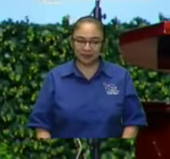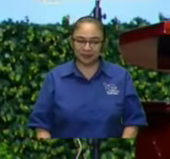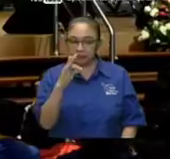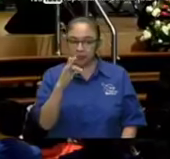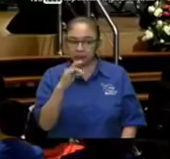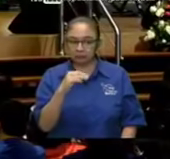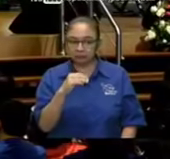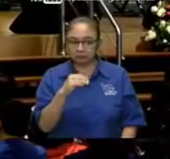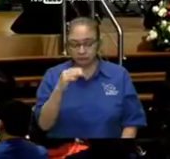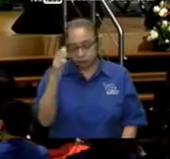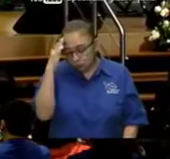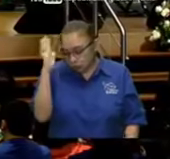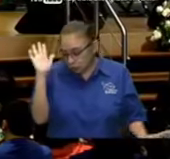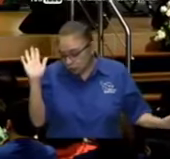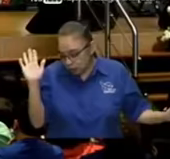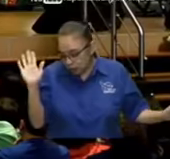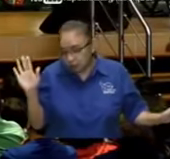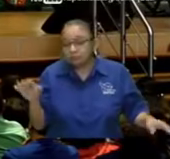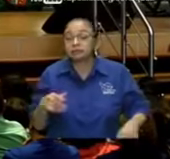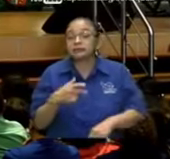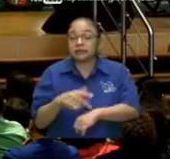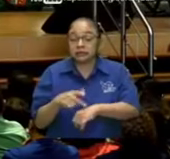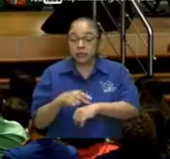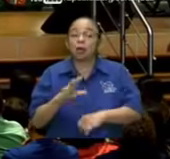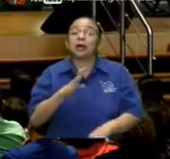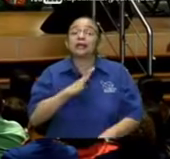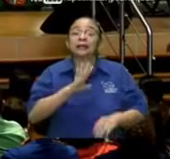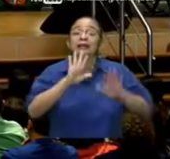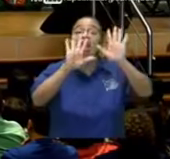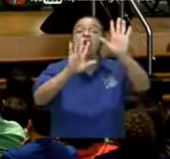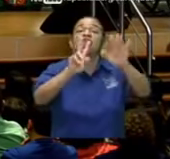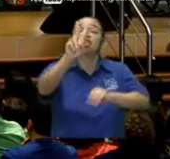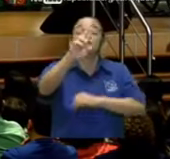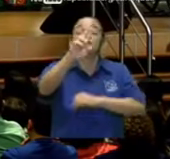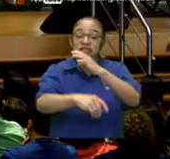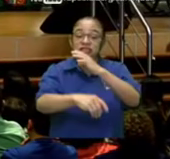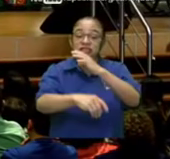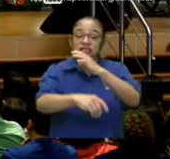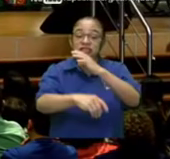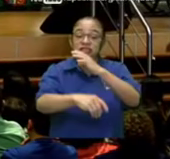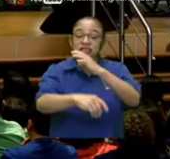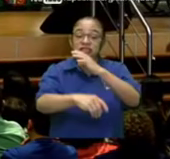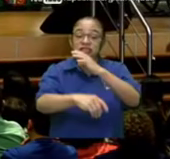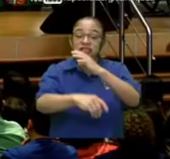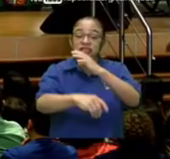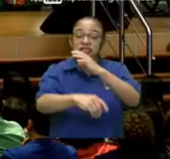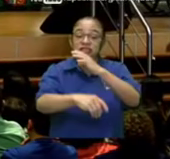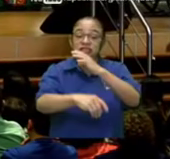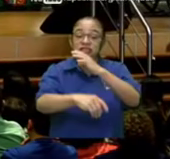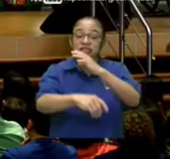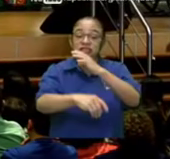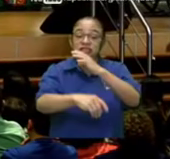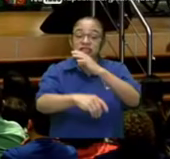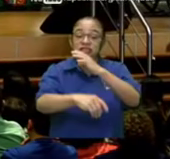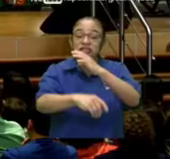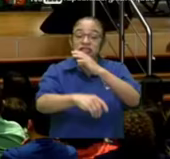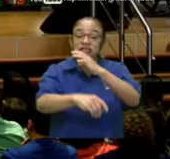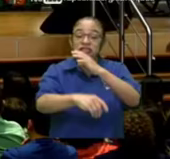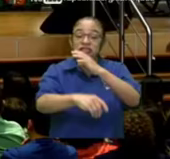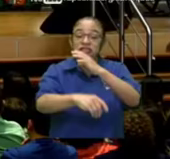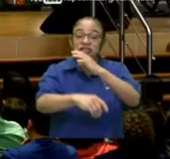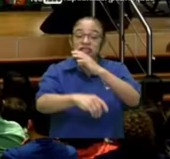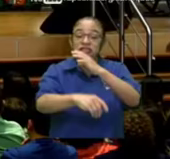Yo no sé. Pero ella tenía 12 años de estar enferma. Y usted sabe cómo son de detallistas ustedes las